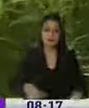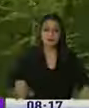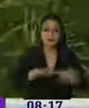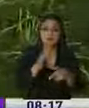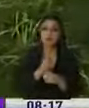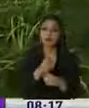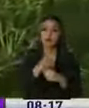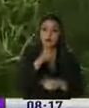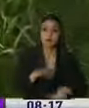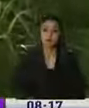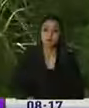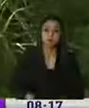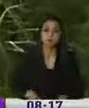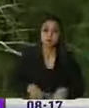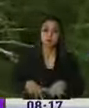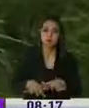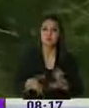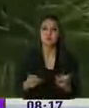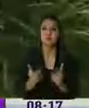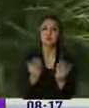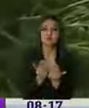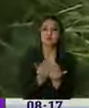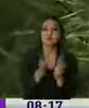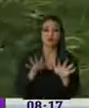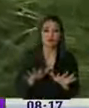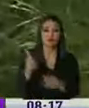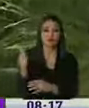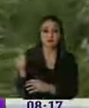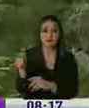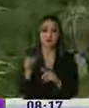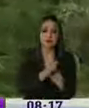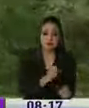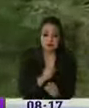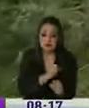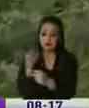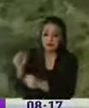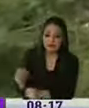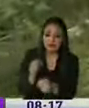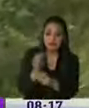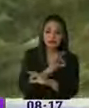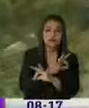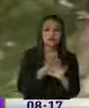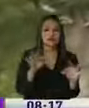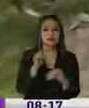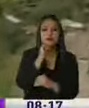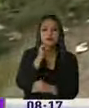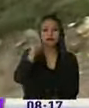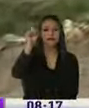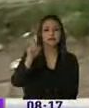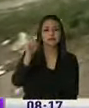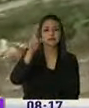que esto se llene de basura. Como usted ve, los vecinos hemos tratado de hacer mingas, pero no es suficiente, necesitamos mantenimiento